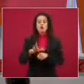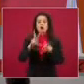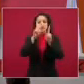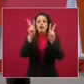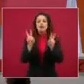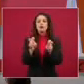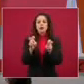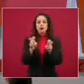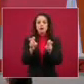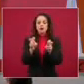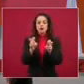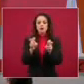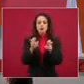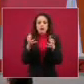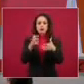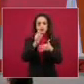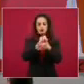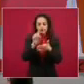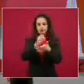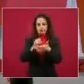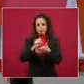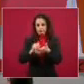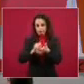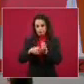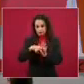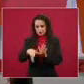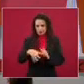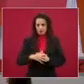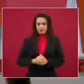el tema que se trata.